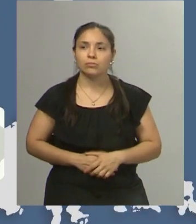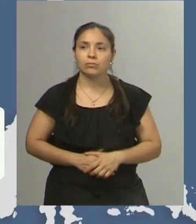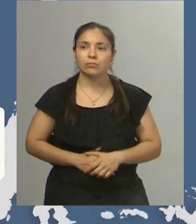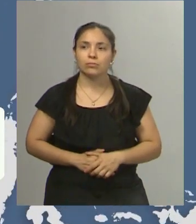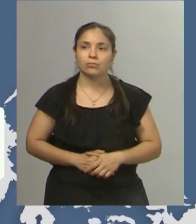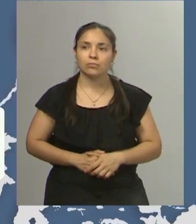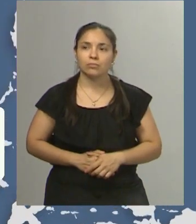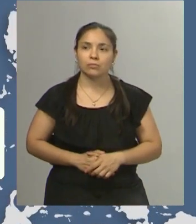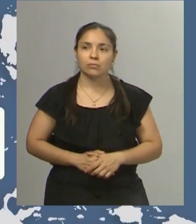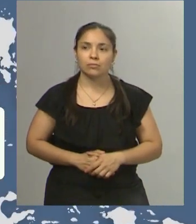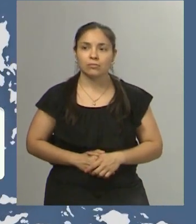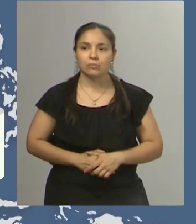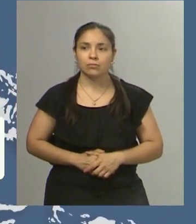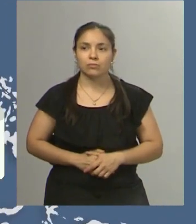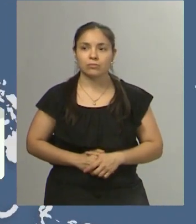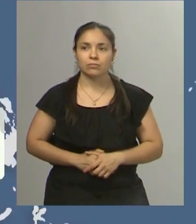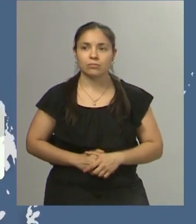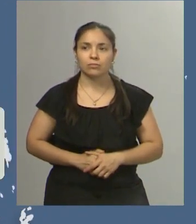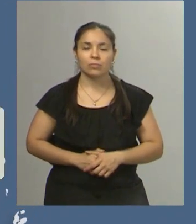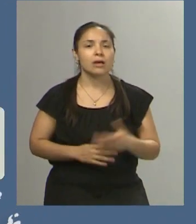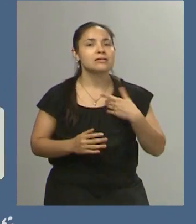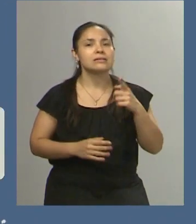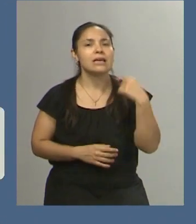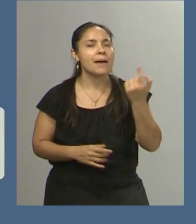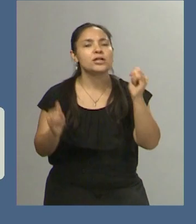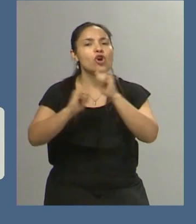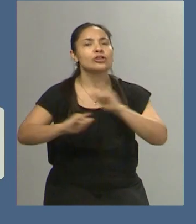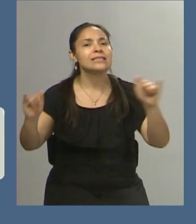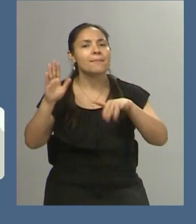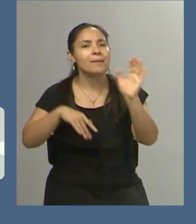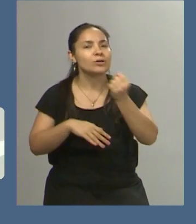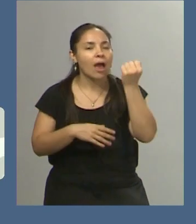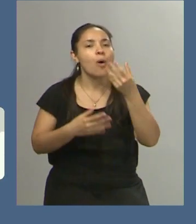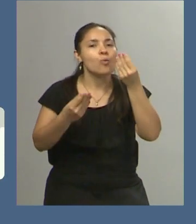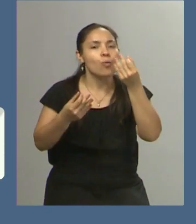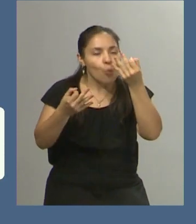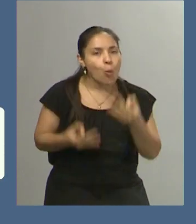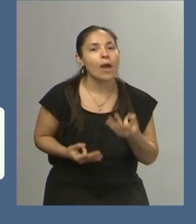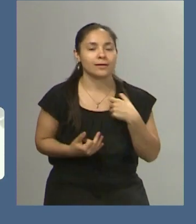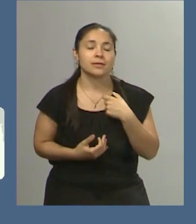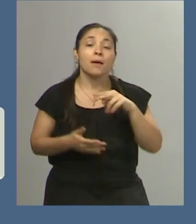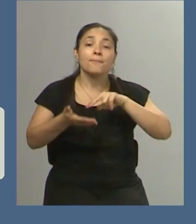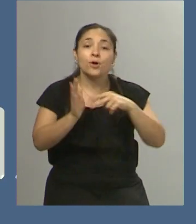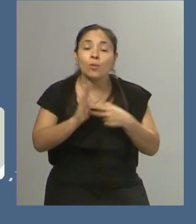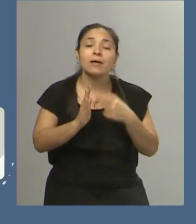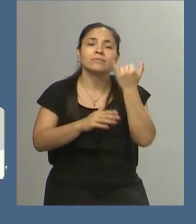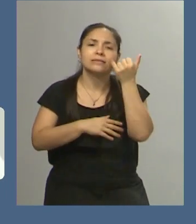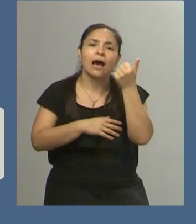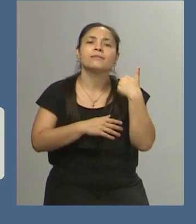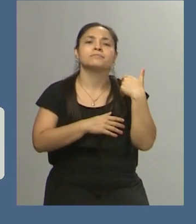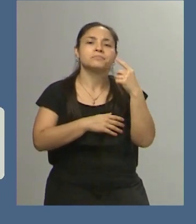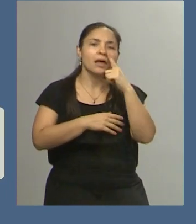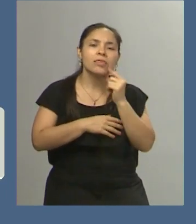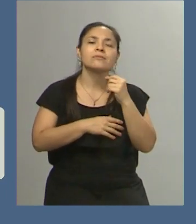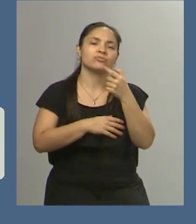siempre buscando las buenas noticias. Una buena noticia es que este problema que estamos enfrentando desde hace ya varios días